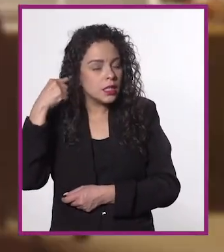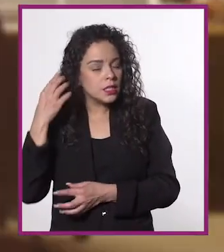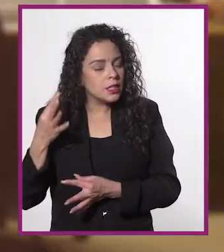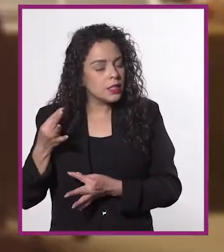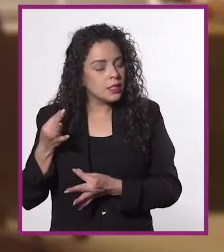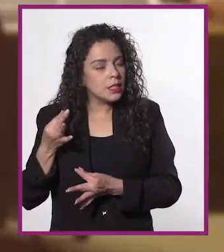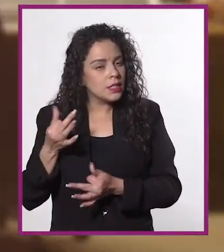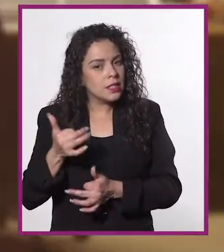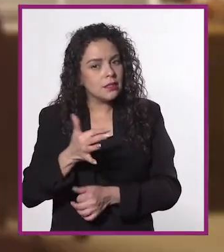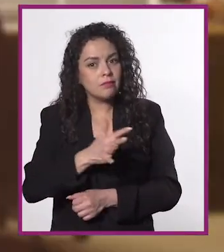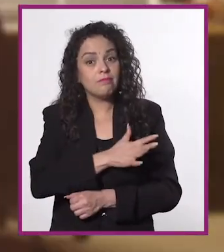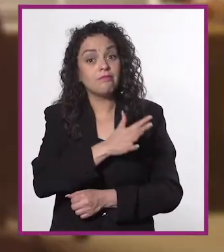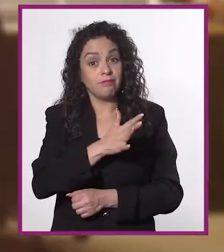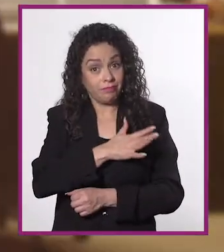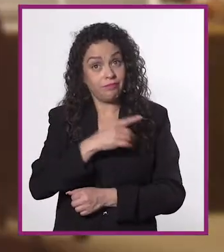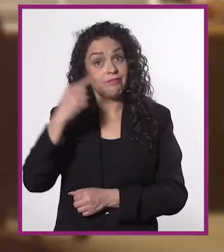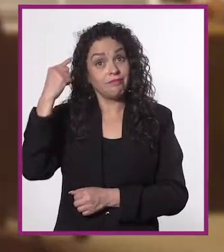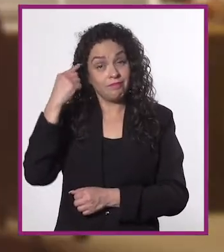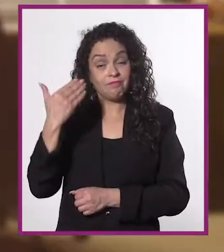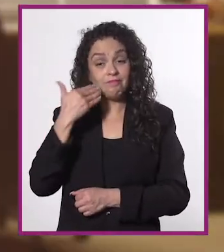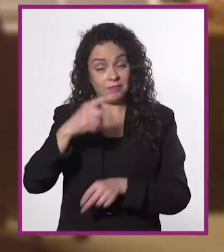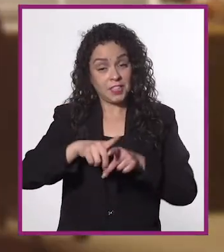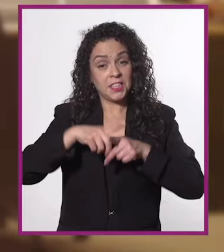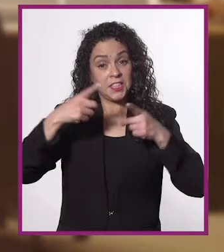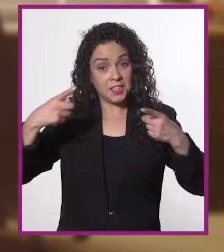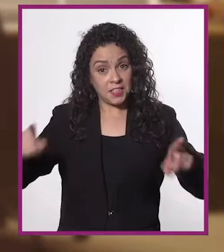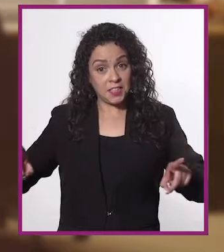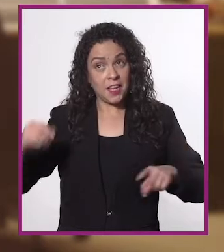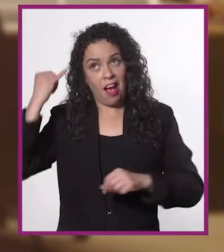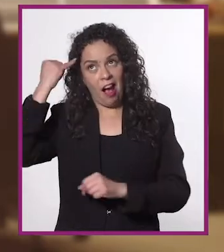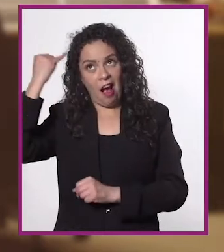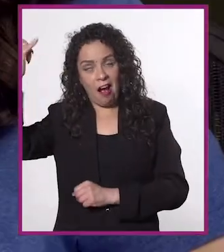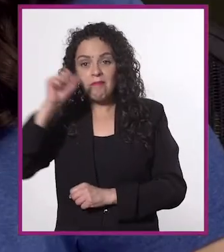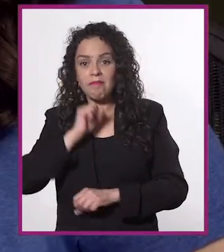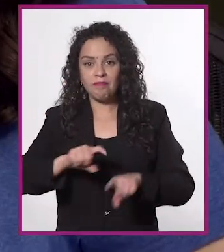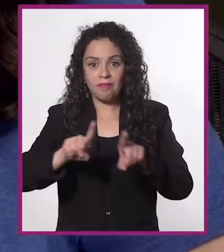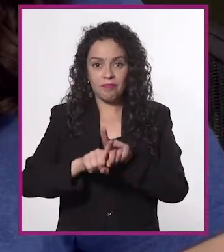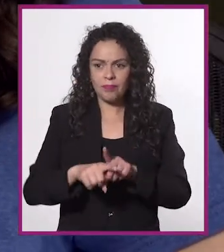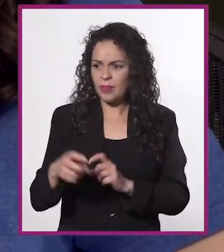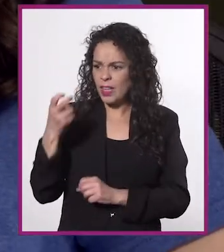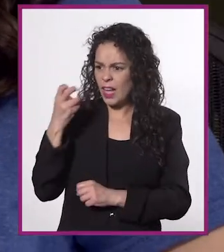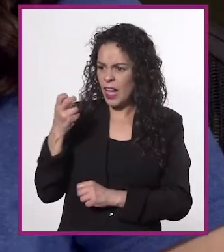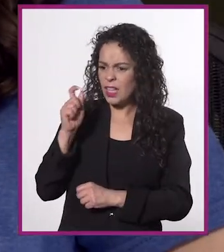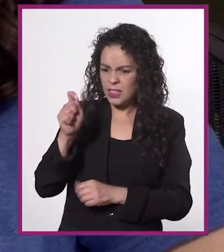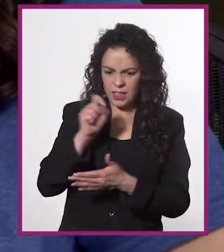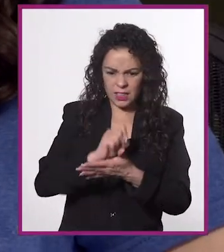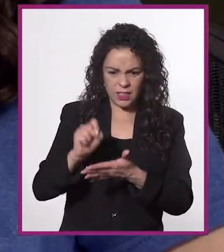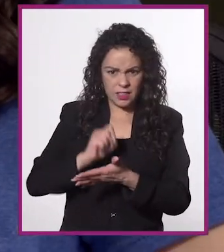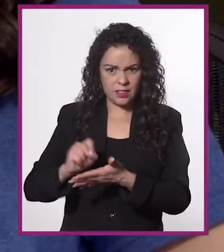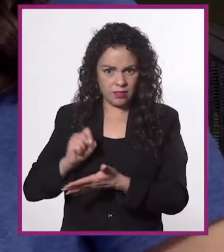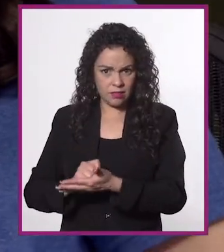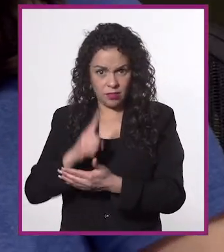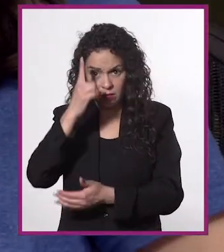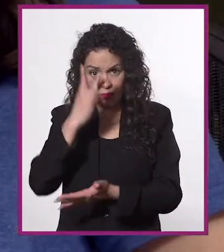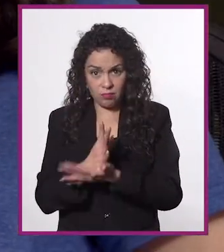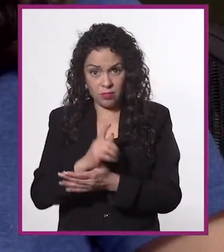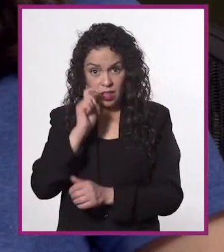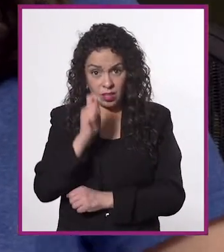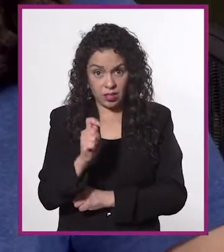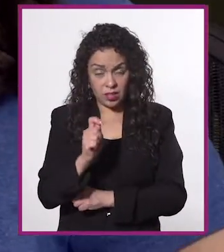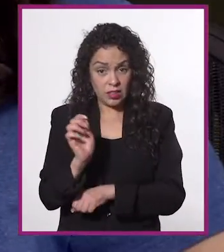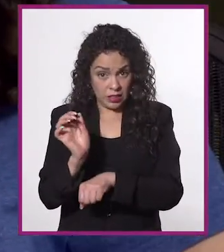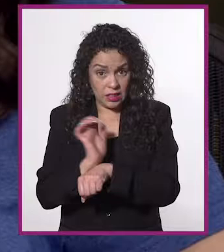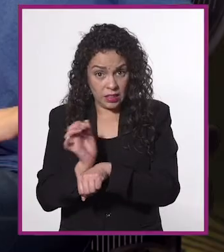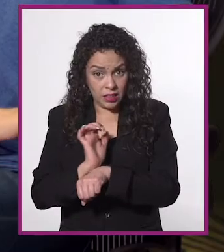Ellos tienen un oído y una imaginación muy desarrollados. ¿Estos elementos narrativos del sonido son exclusivos del